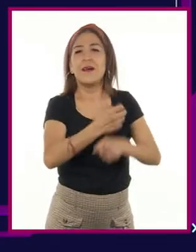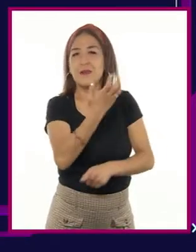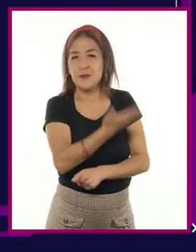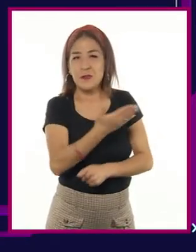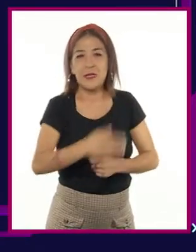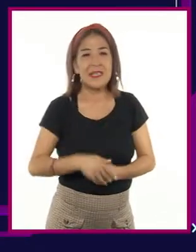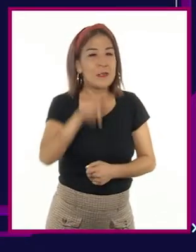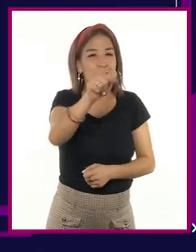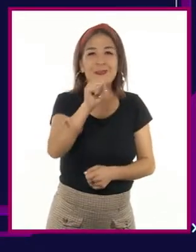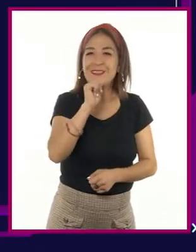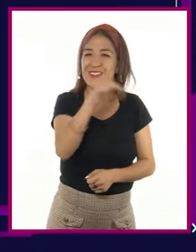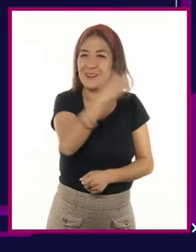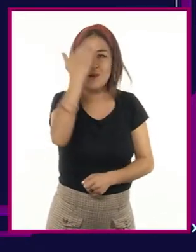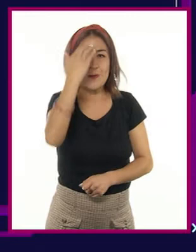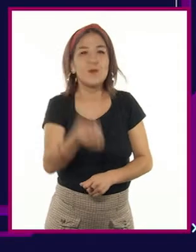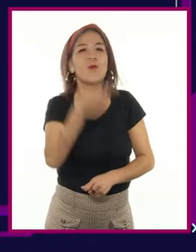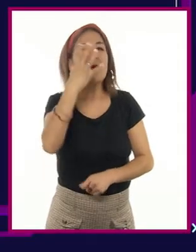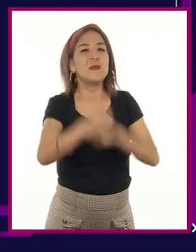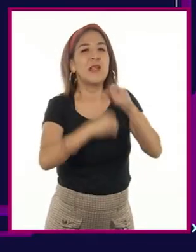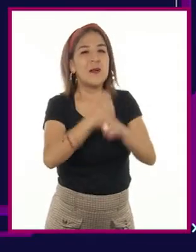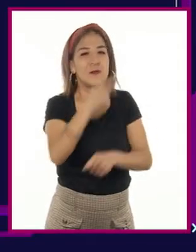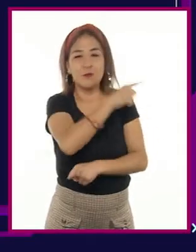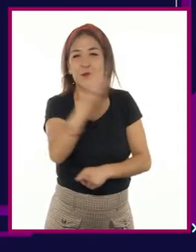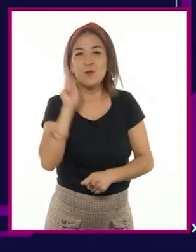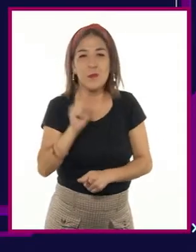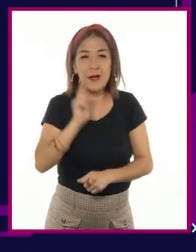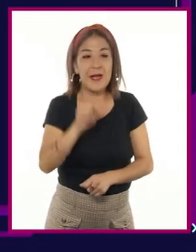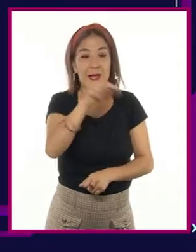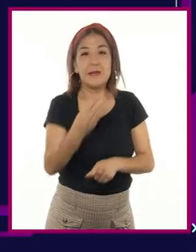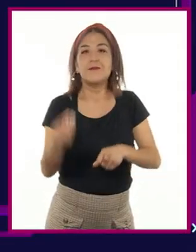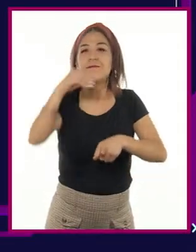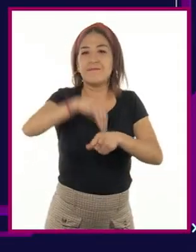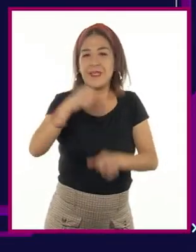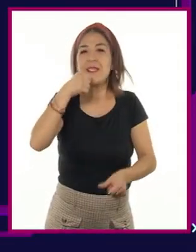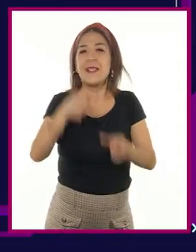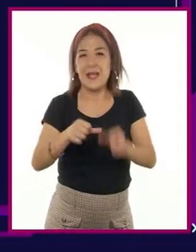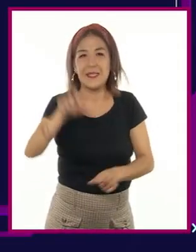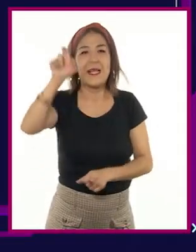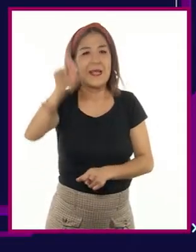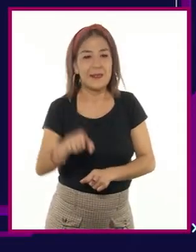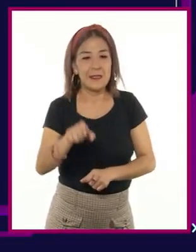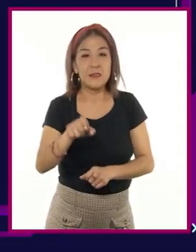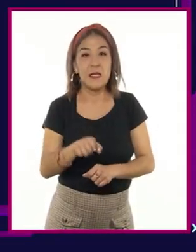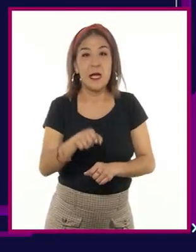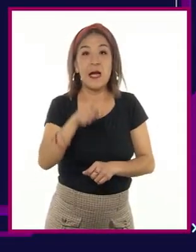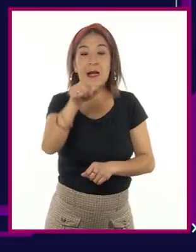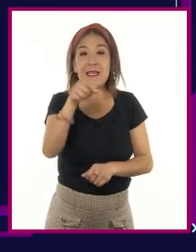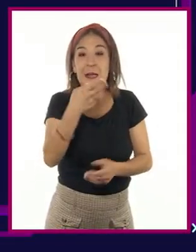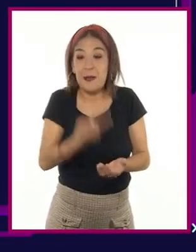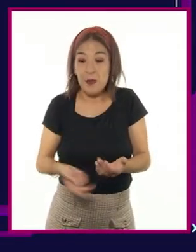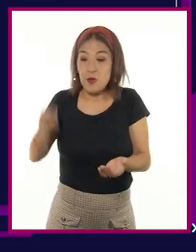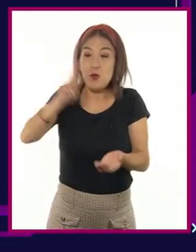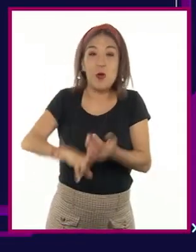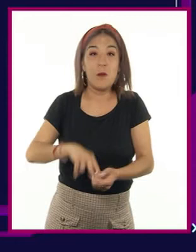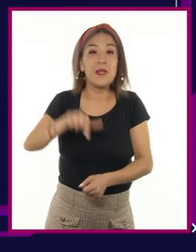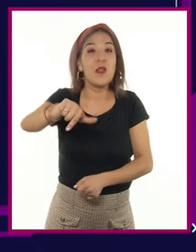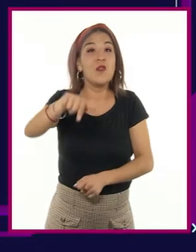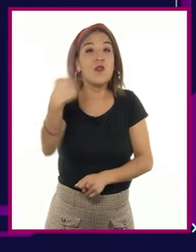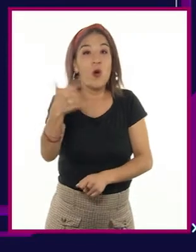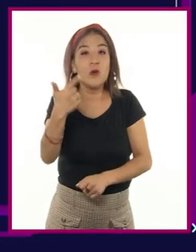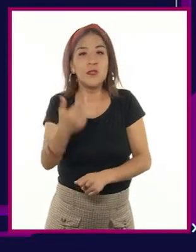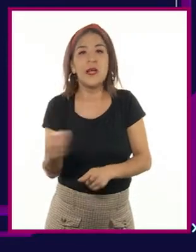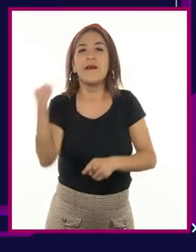la edad de consuelo a este dato se le asigna la incógnita x la edad aumentada en 12 quede expresada